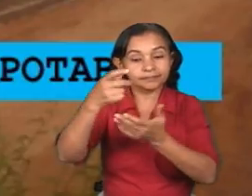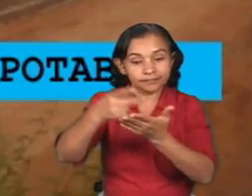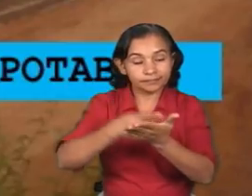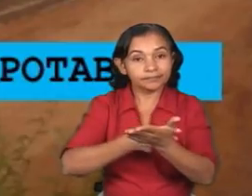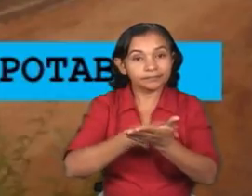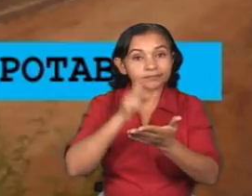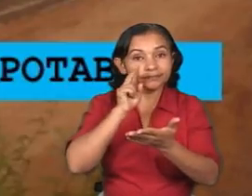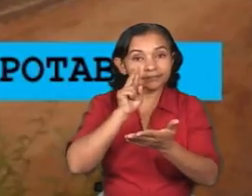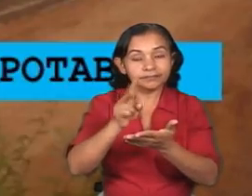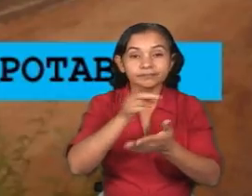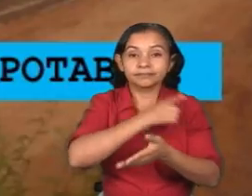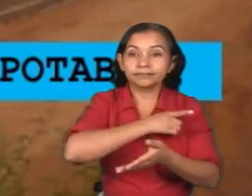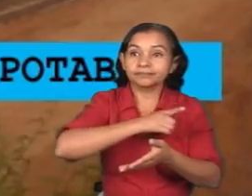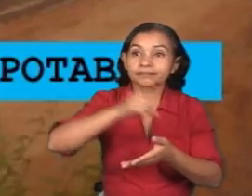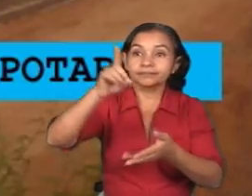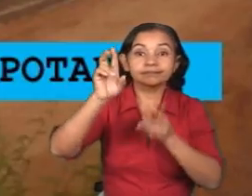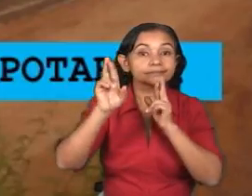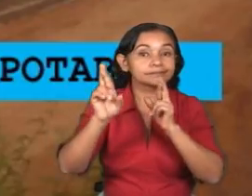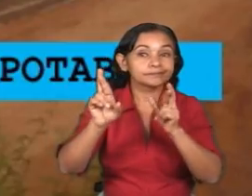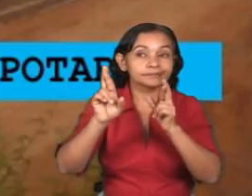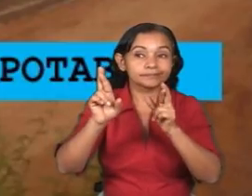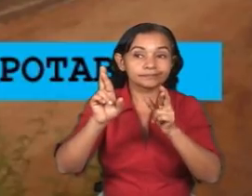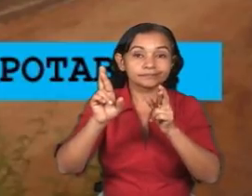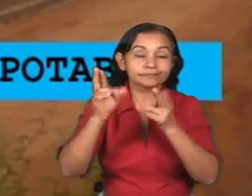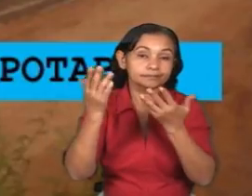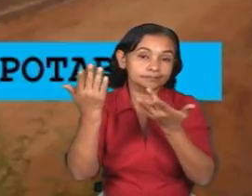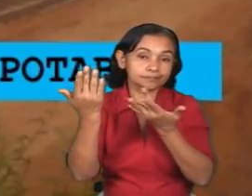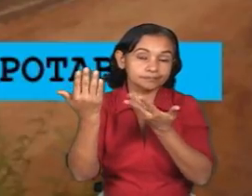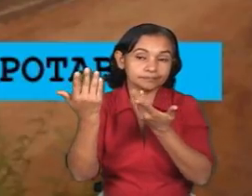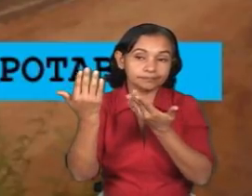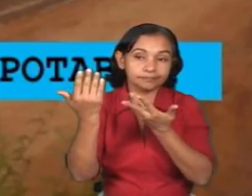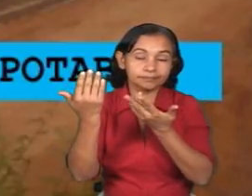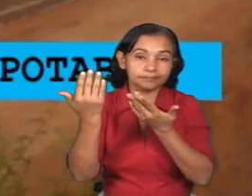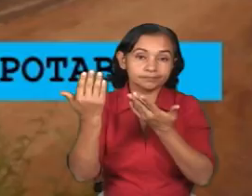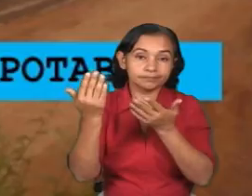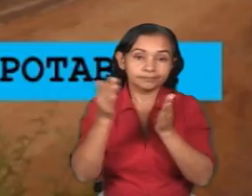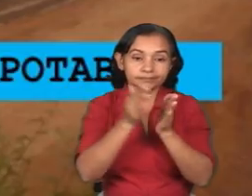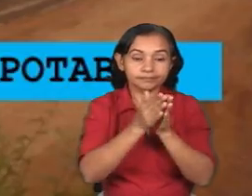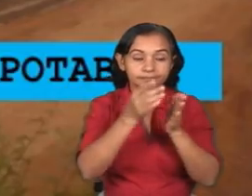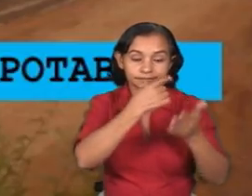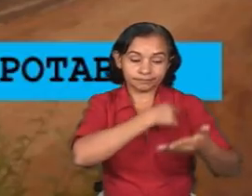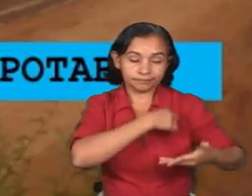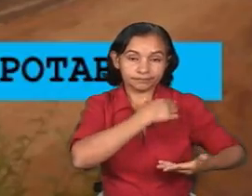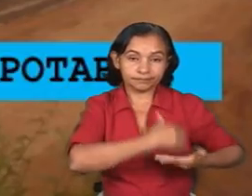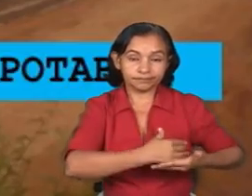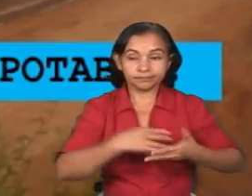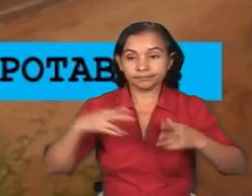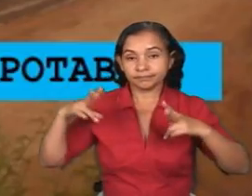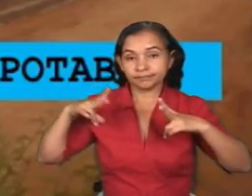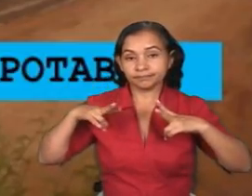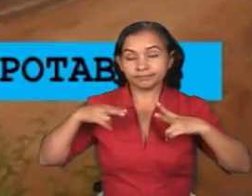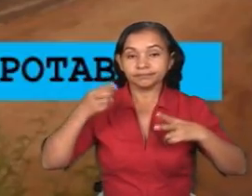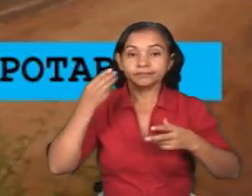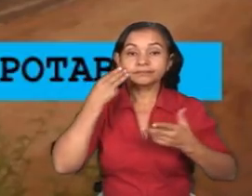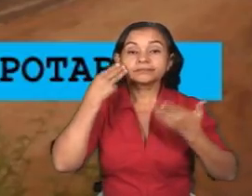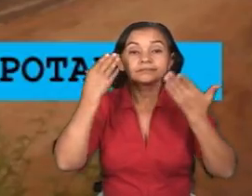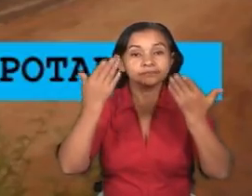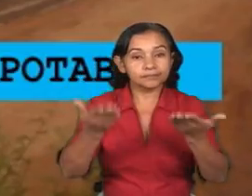Bluefield. Dios mediante, esperamos nosotros que entre marzo, abril, no más tardar mayo, el próximo